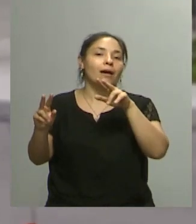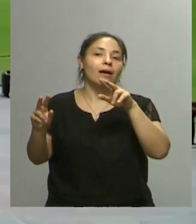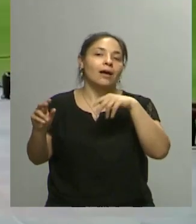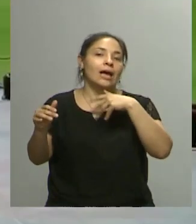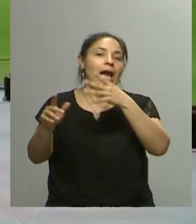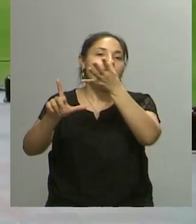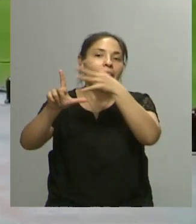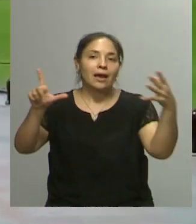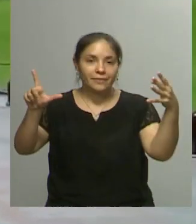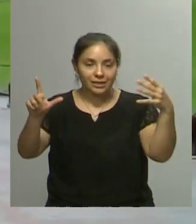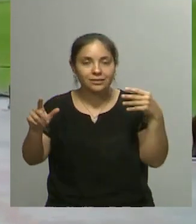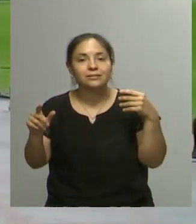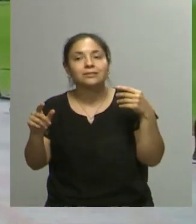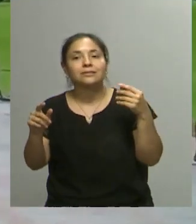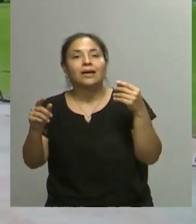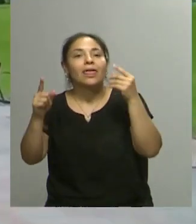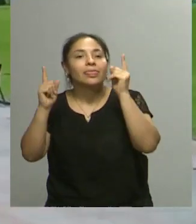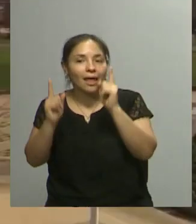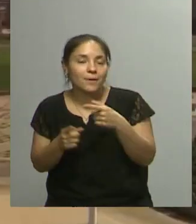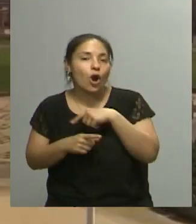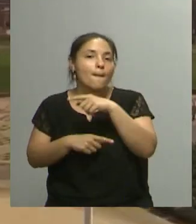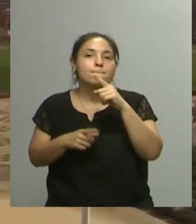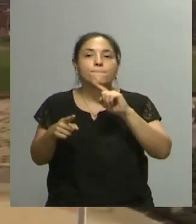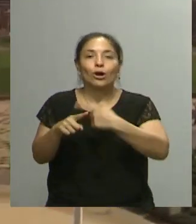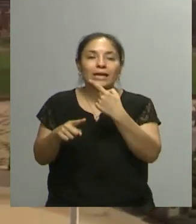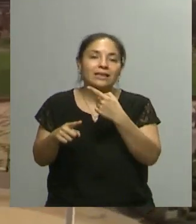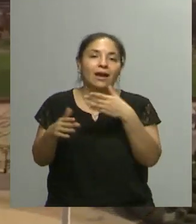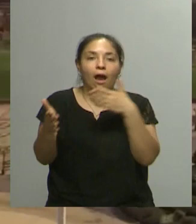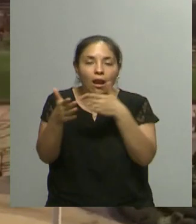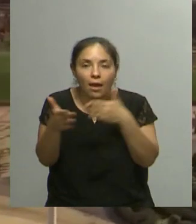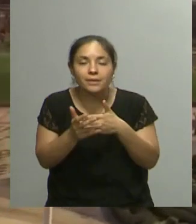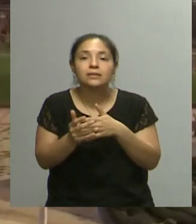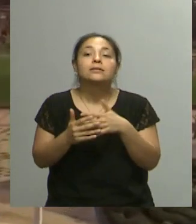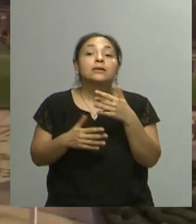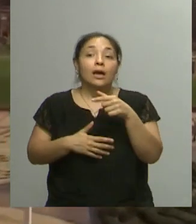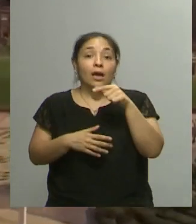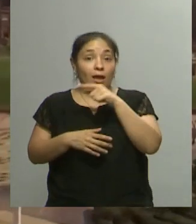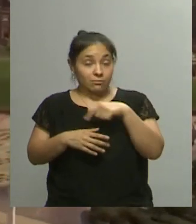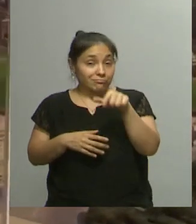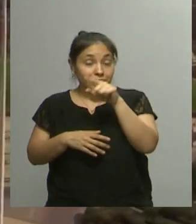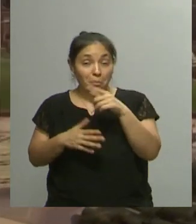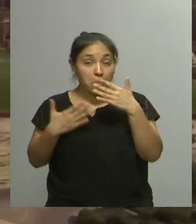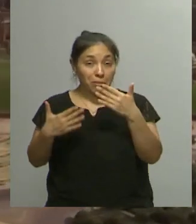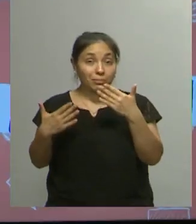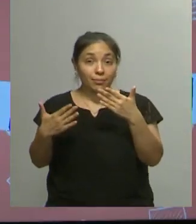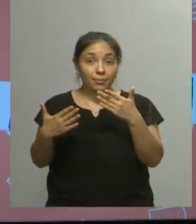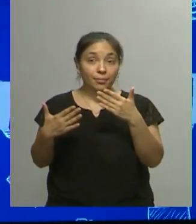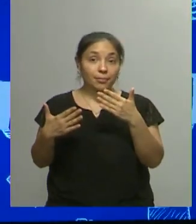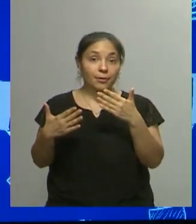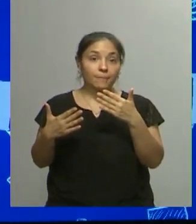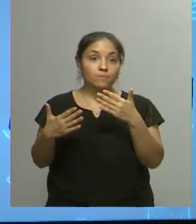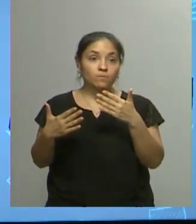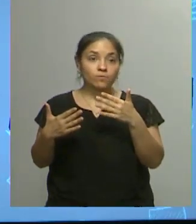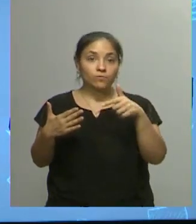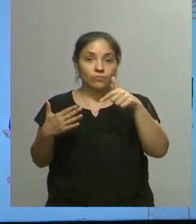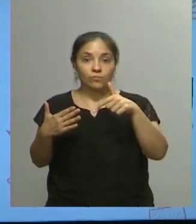están restringidas en Qatar, que esas disidencias tengan un lugar o de dónde agarrarse para seguir